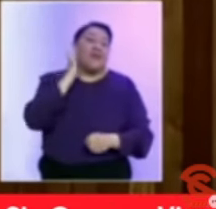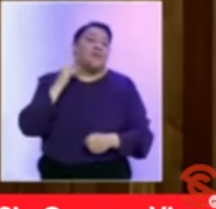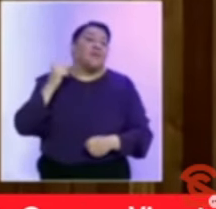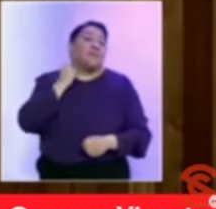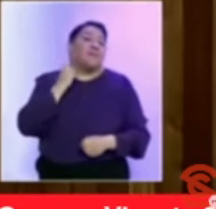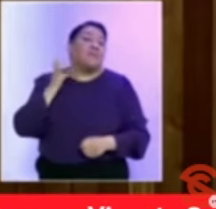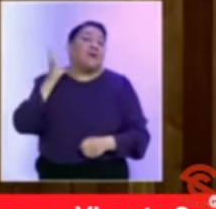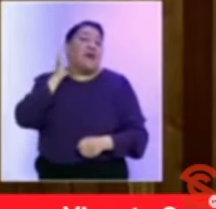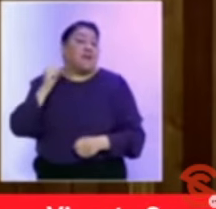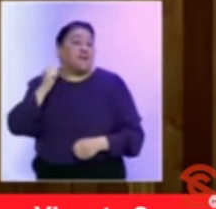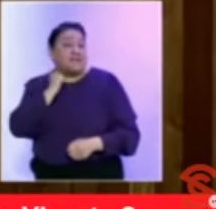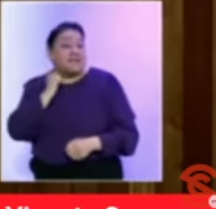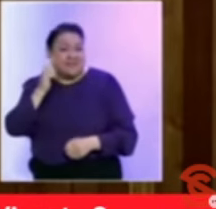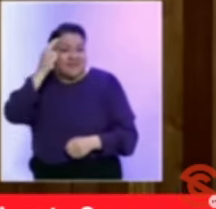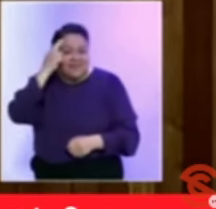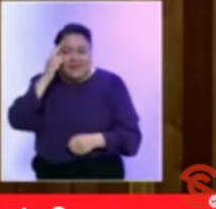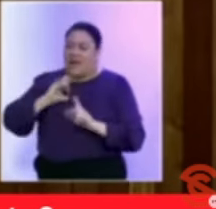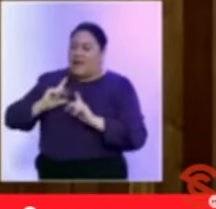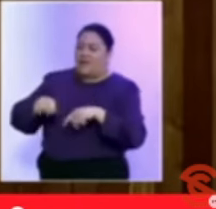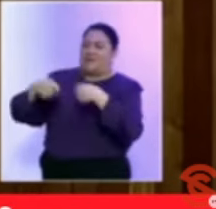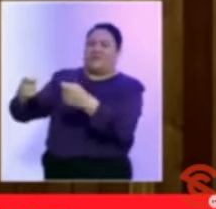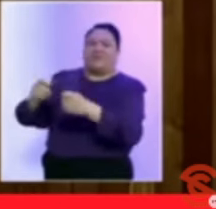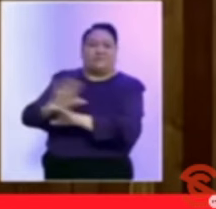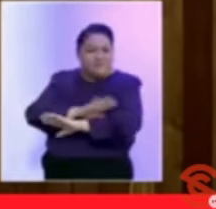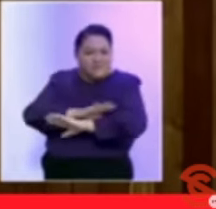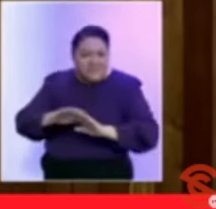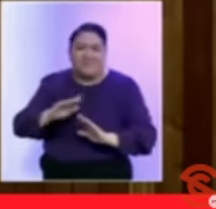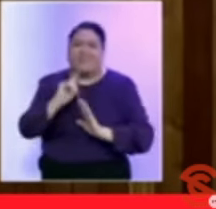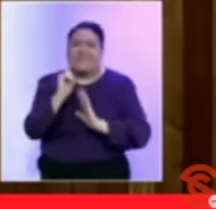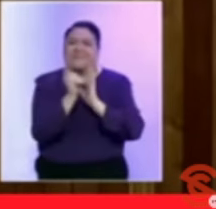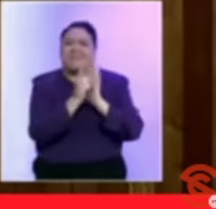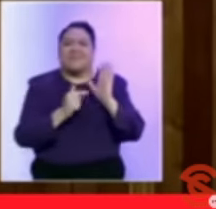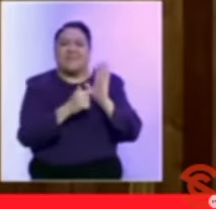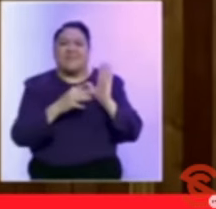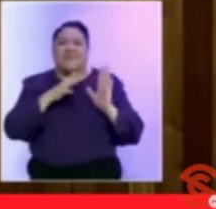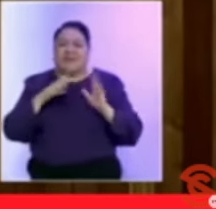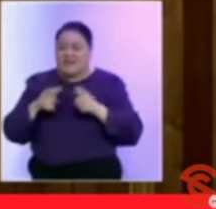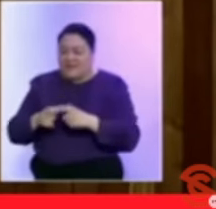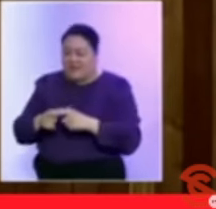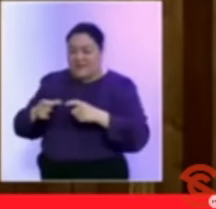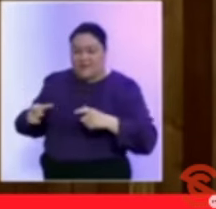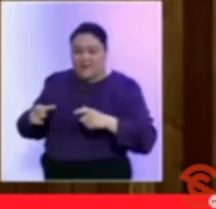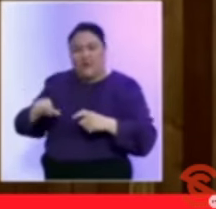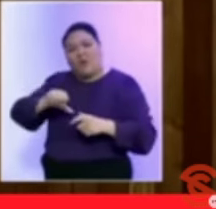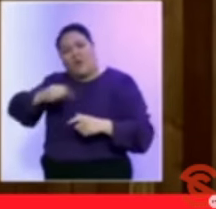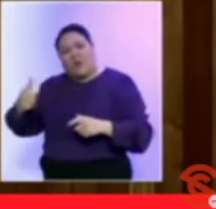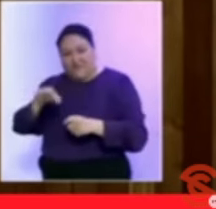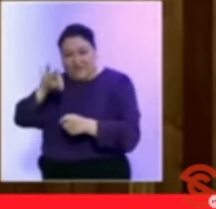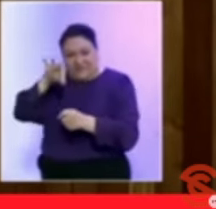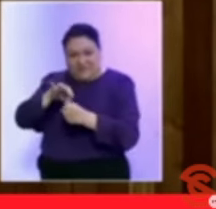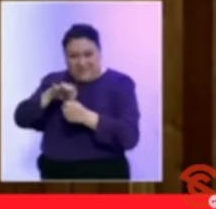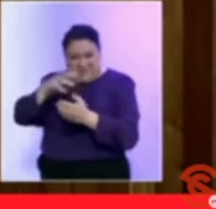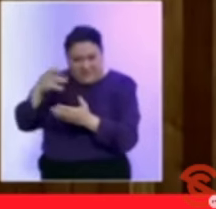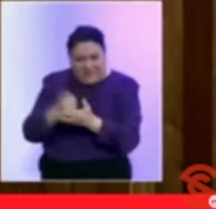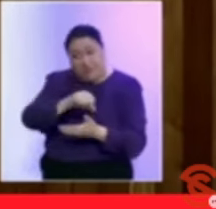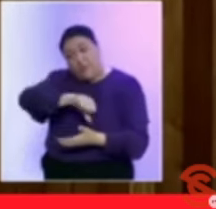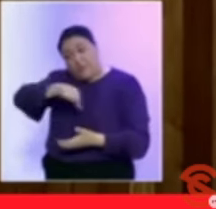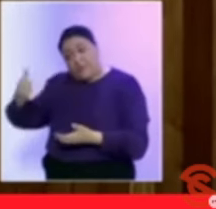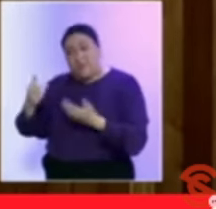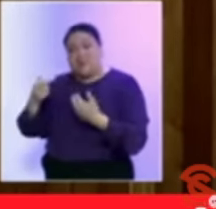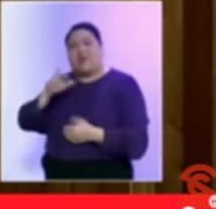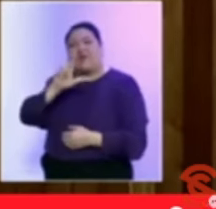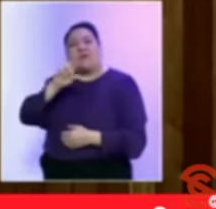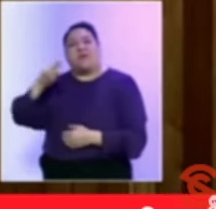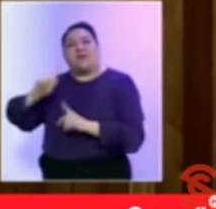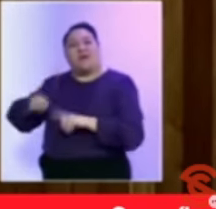norma electoral en la asignación de los legisladores de mayoría y de representación proporcional es